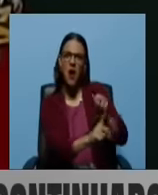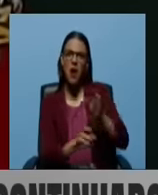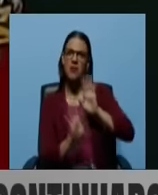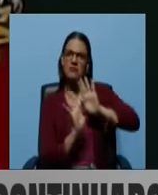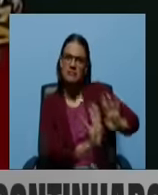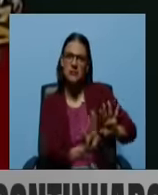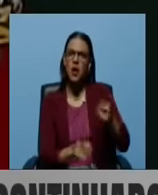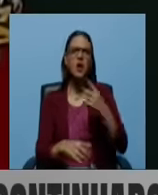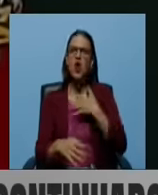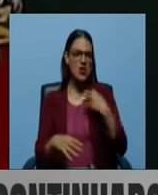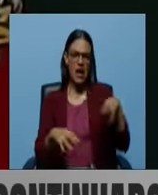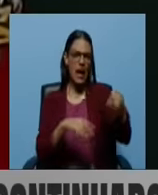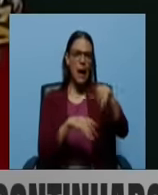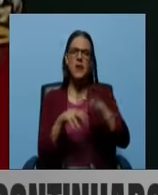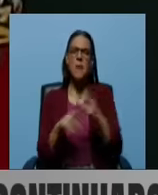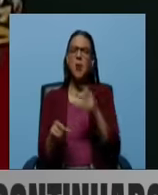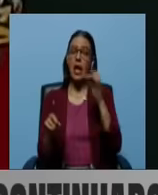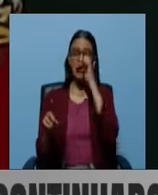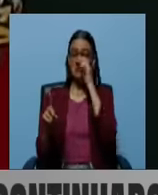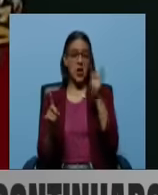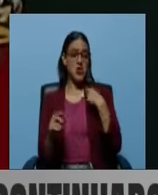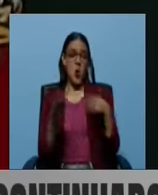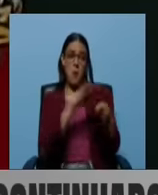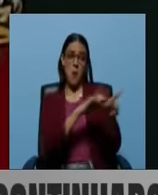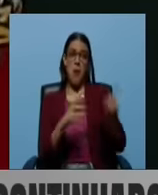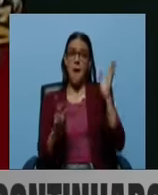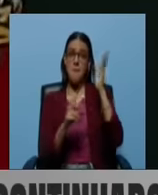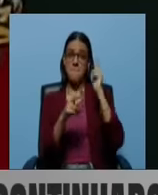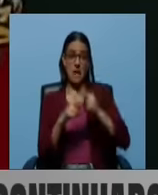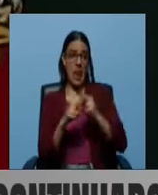porque no es de ese sector,